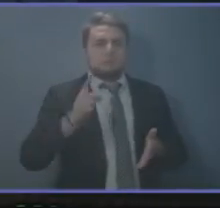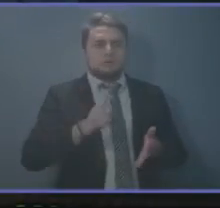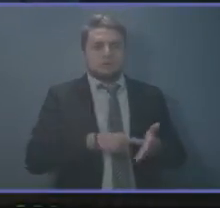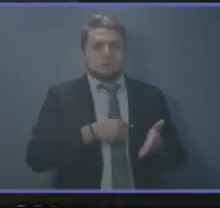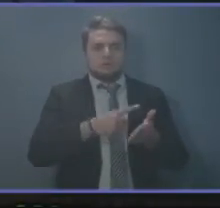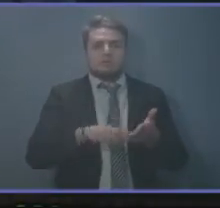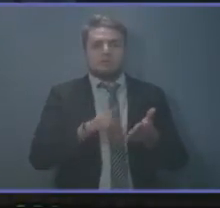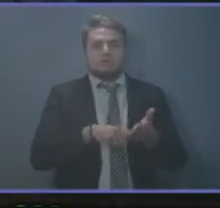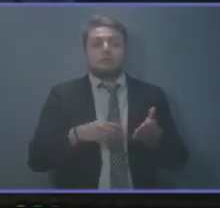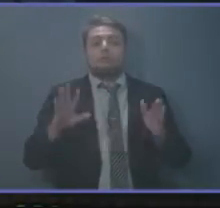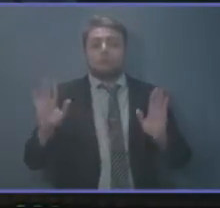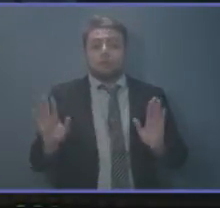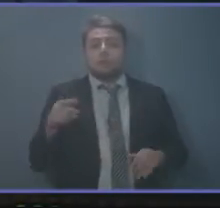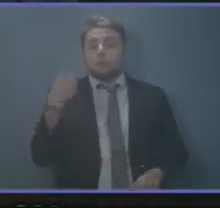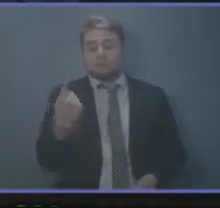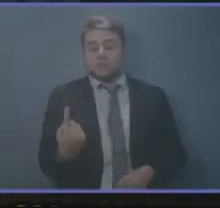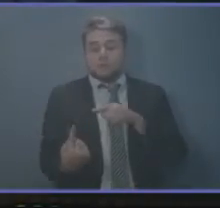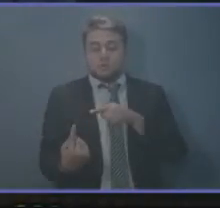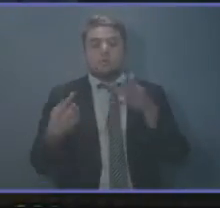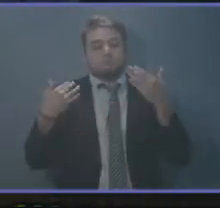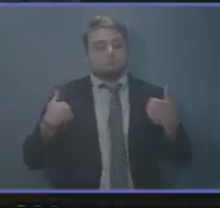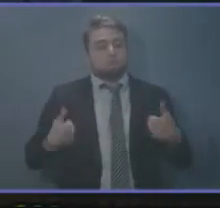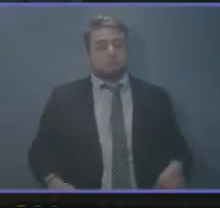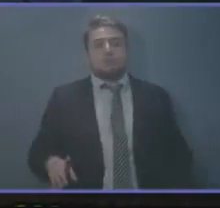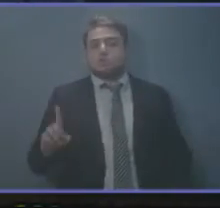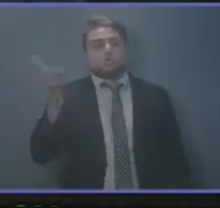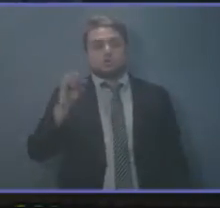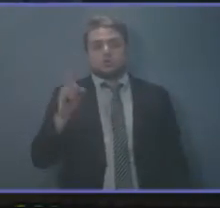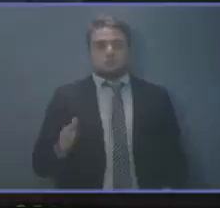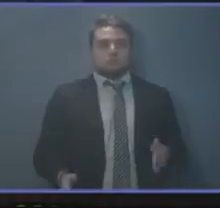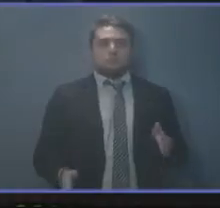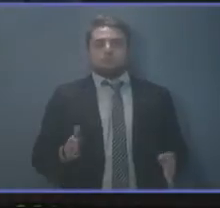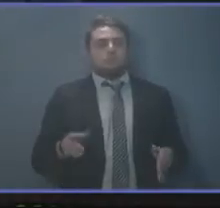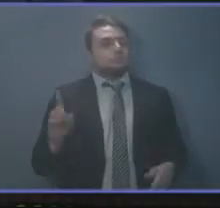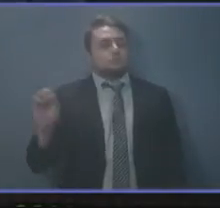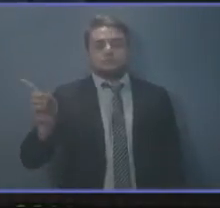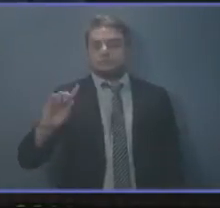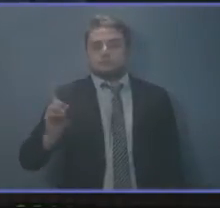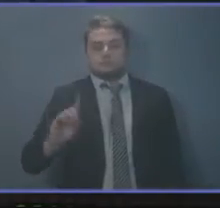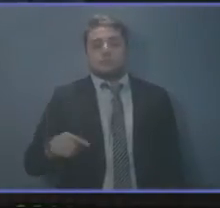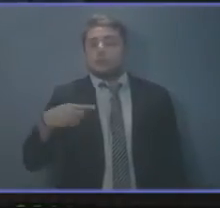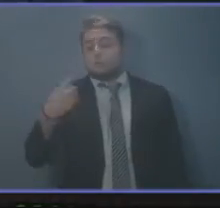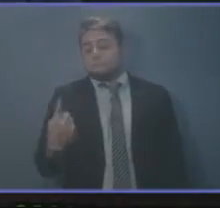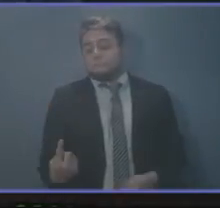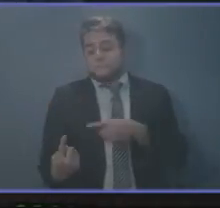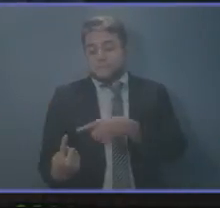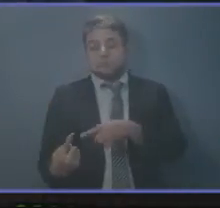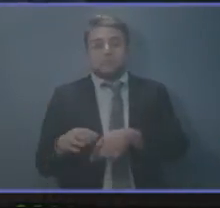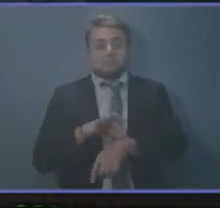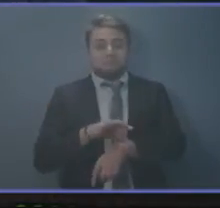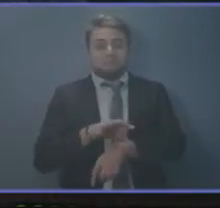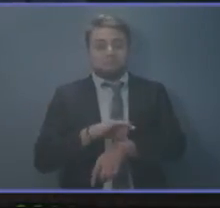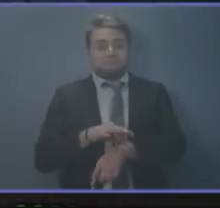que son seres humanos, no son robots, son personas de carne y hueso